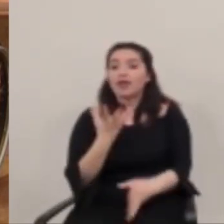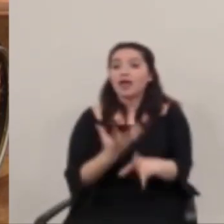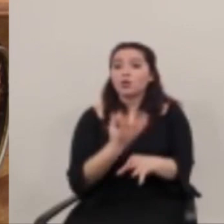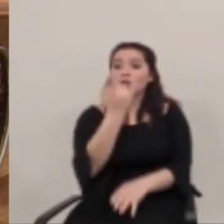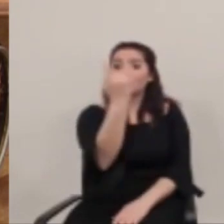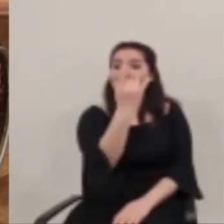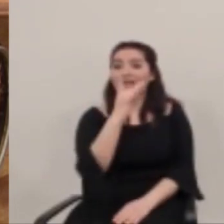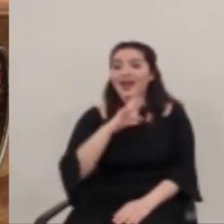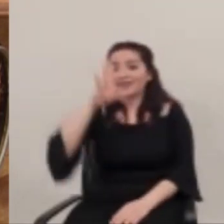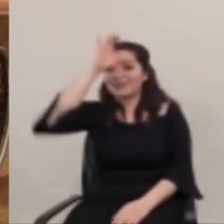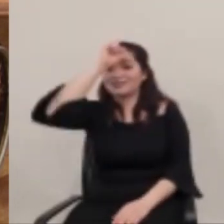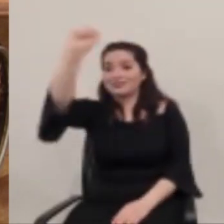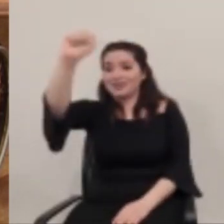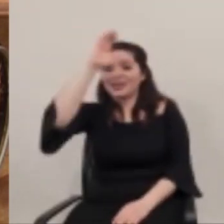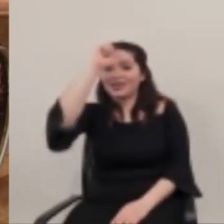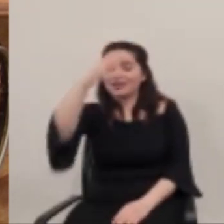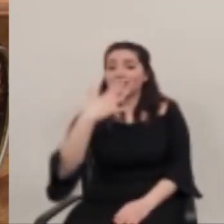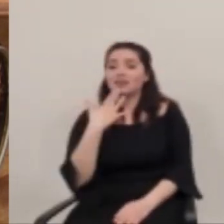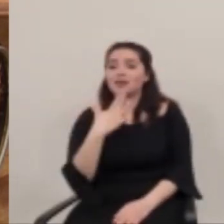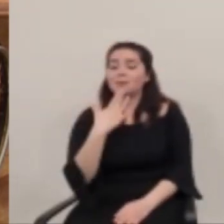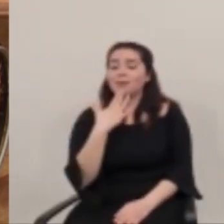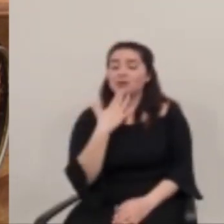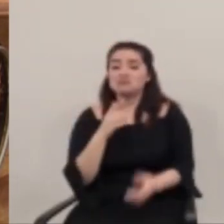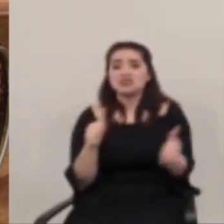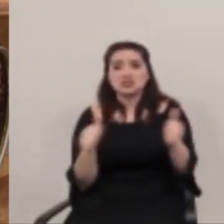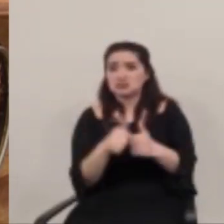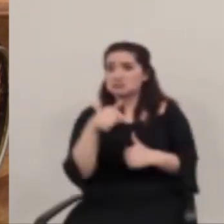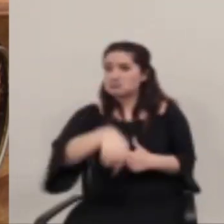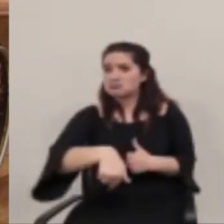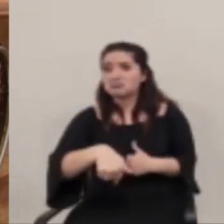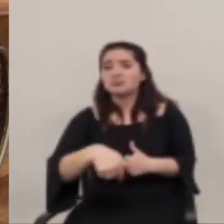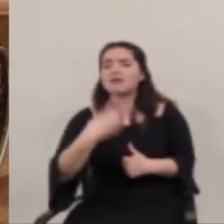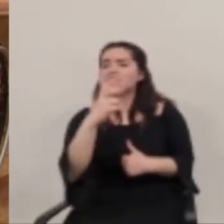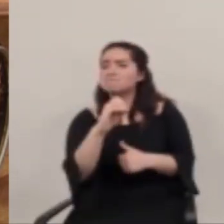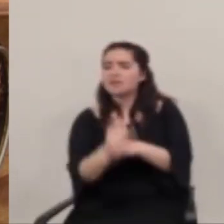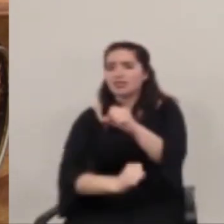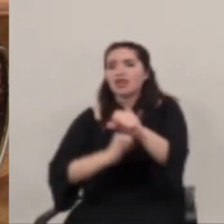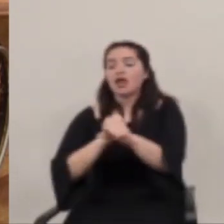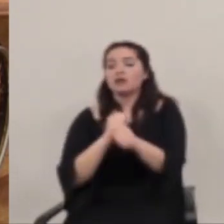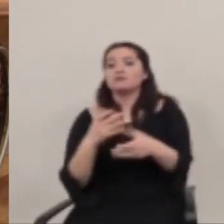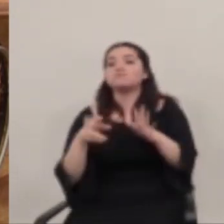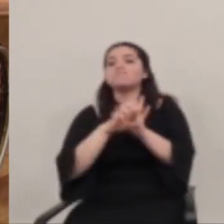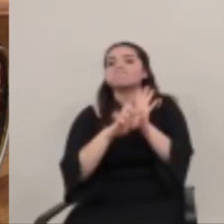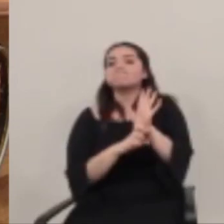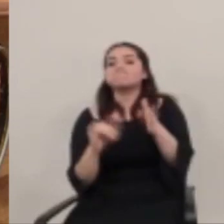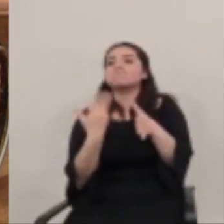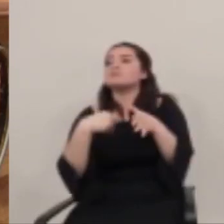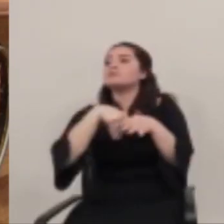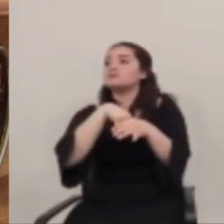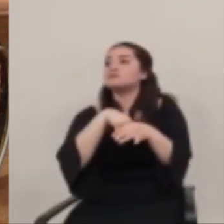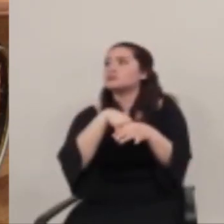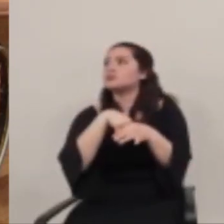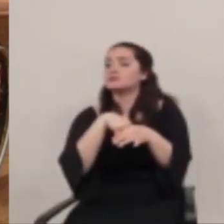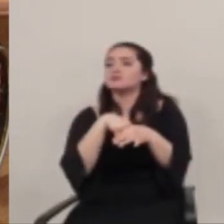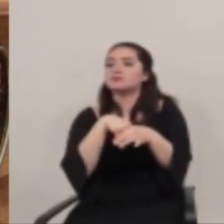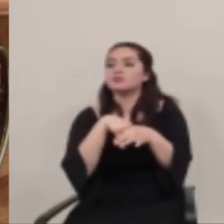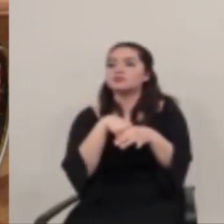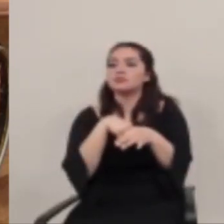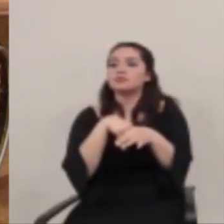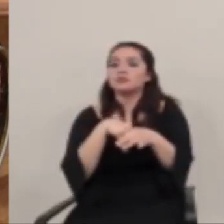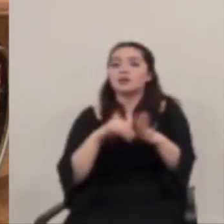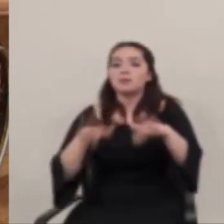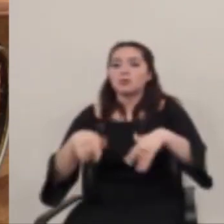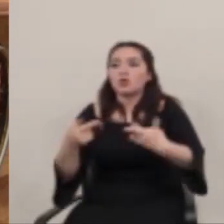en Argentina, aquí al ladito, digamos, que están cumpliendo 20 años con programas de inclusión como el que estamos inaugurando también el día de